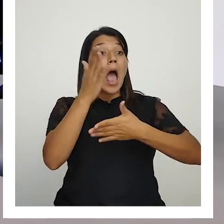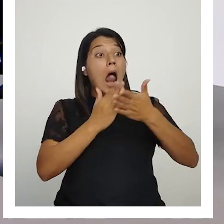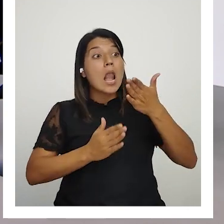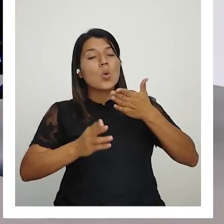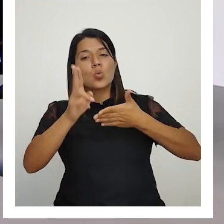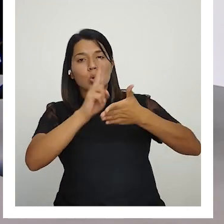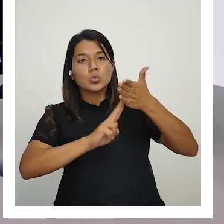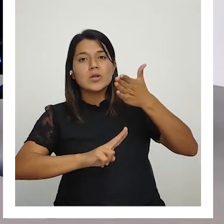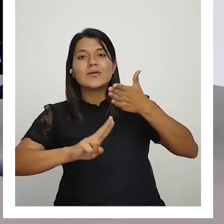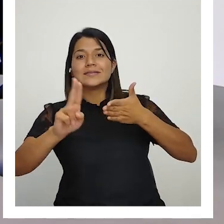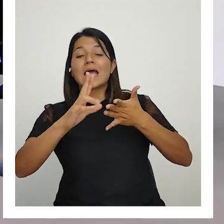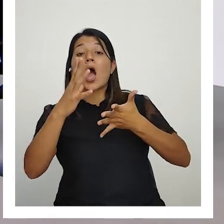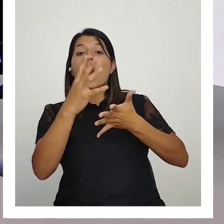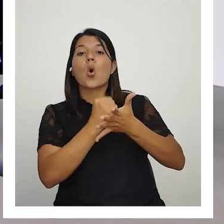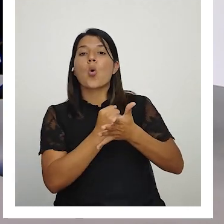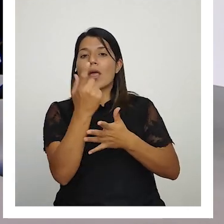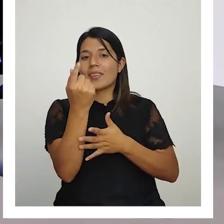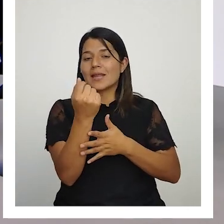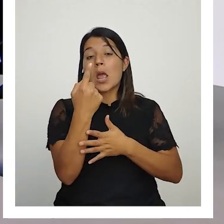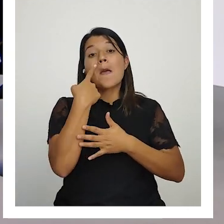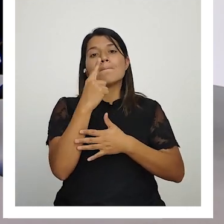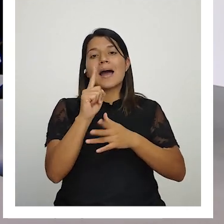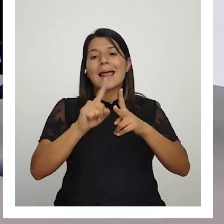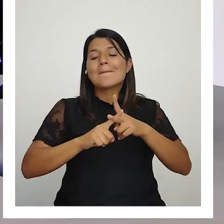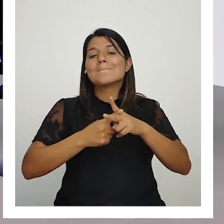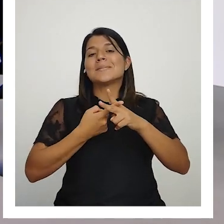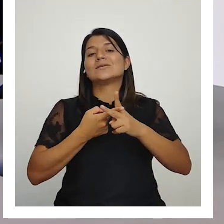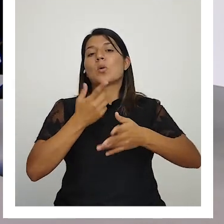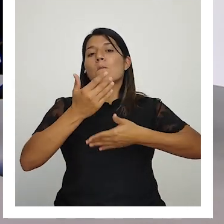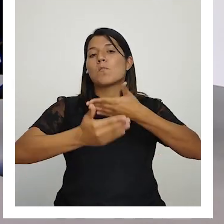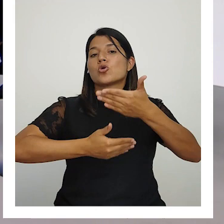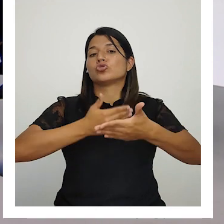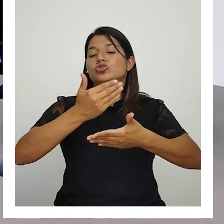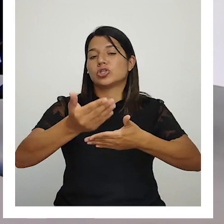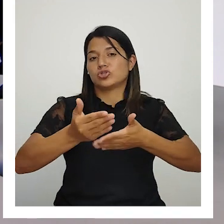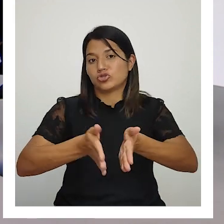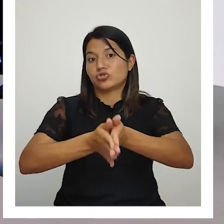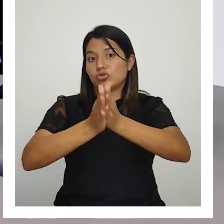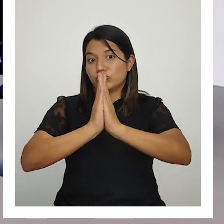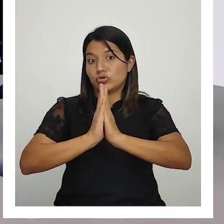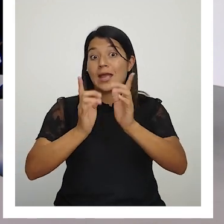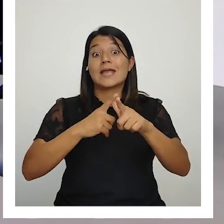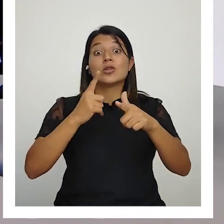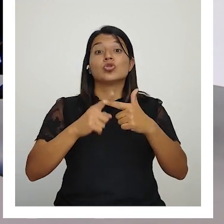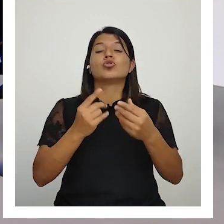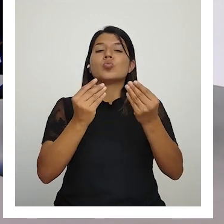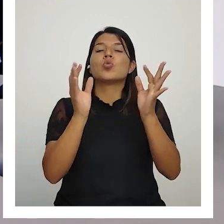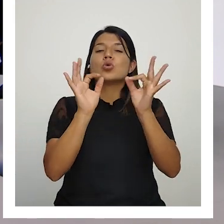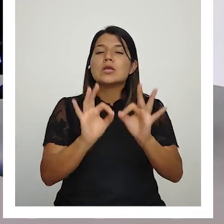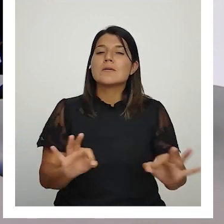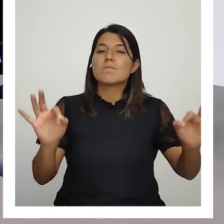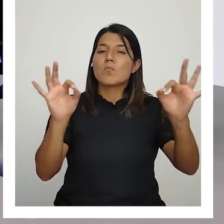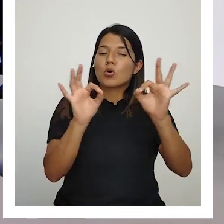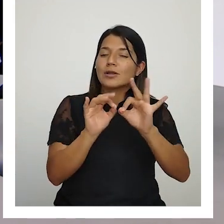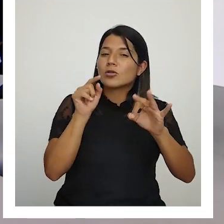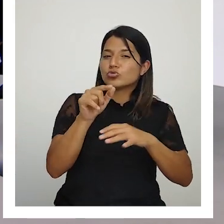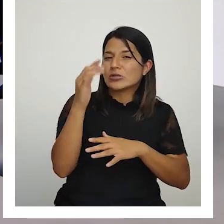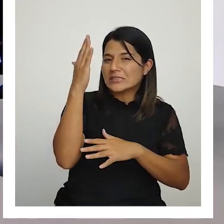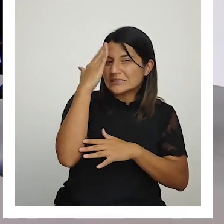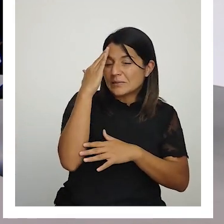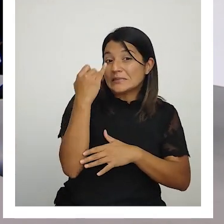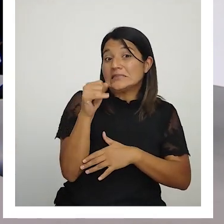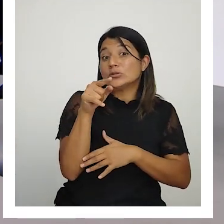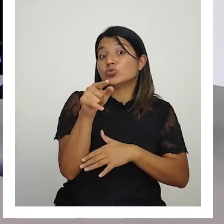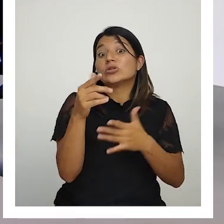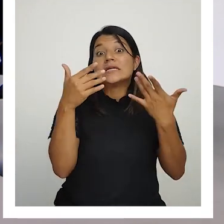algunas universidades cobran un monto para procesar esas aplicaciones. Entonces es muy importante que sepan que en algunos casos,